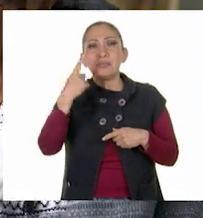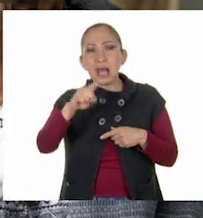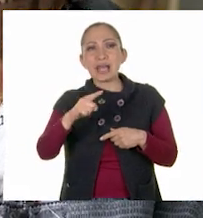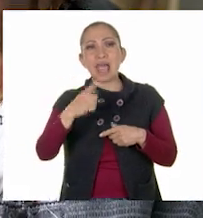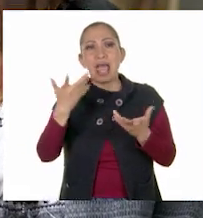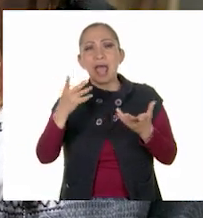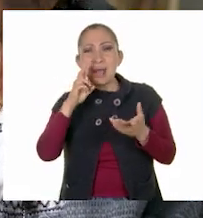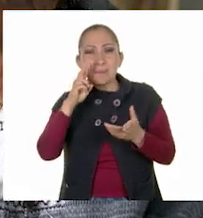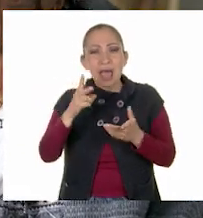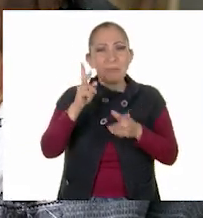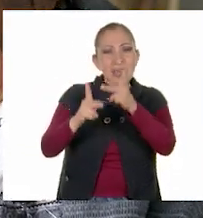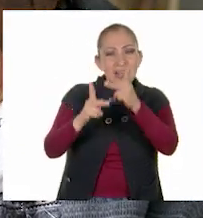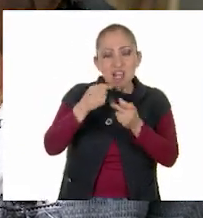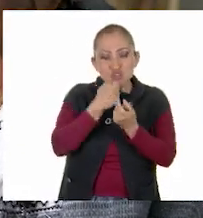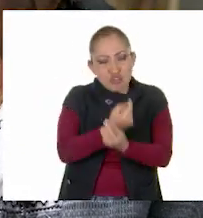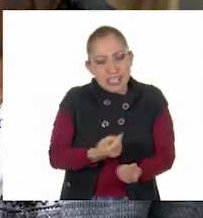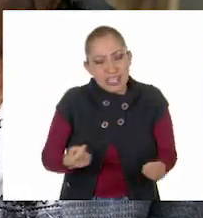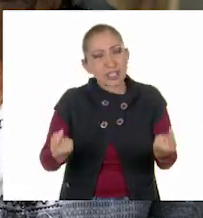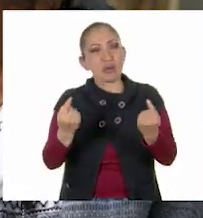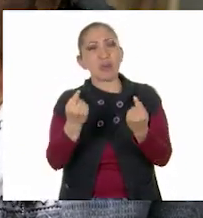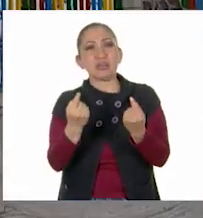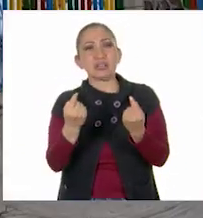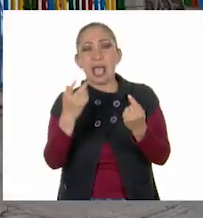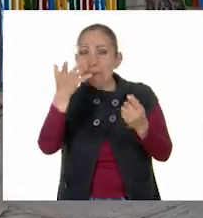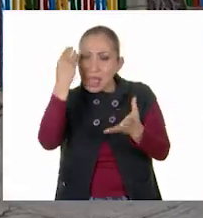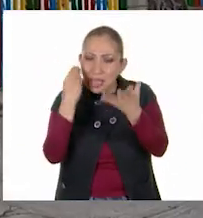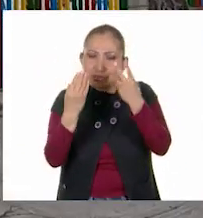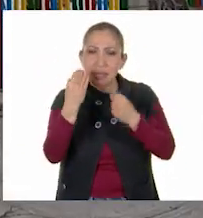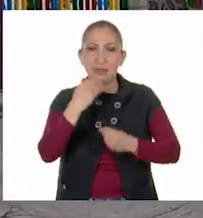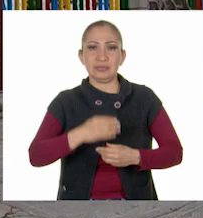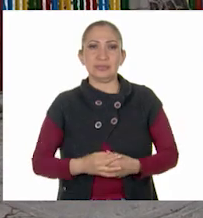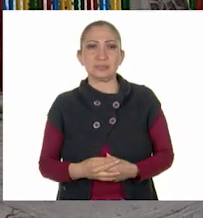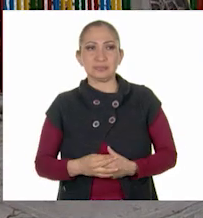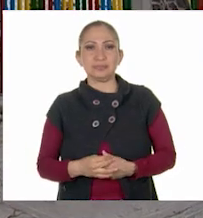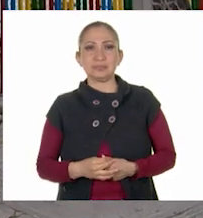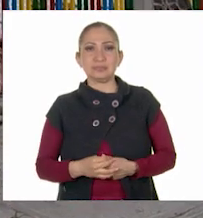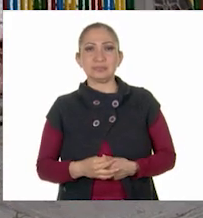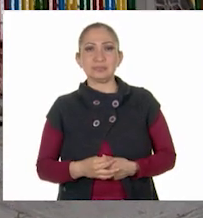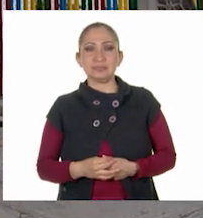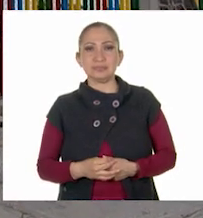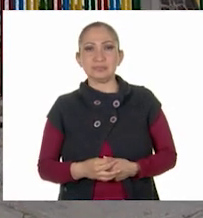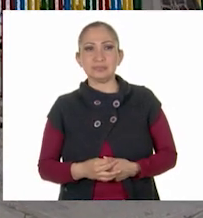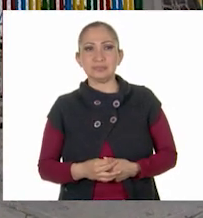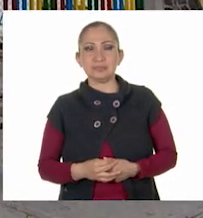motivar a la gente, a los niños, y aprendan, ¿no?